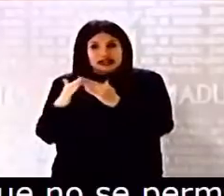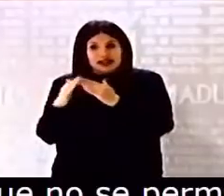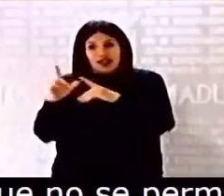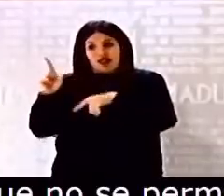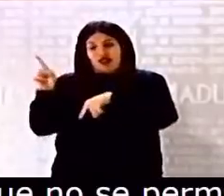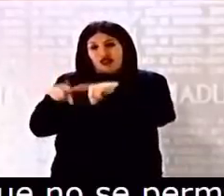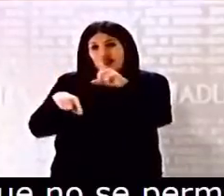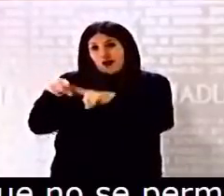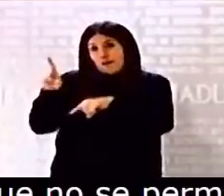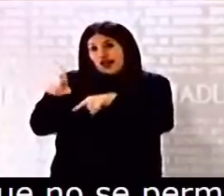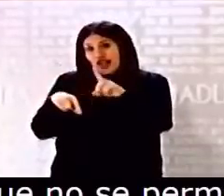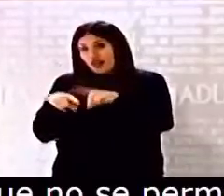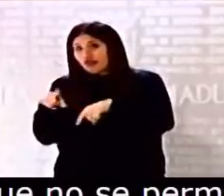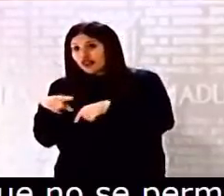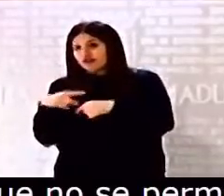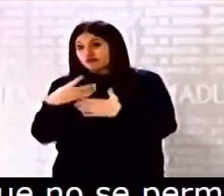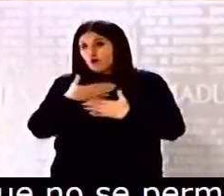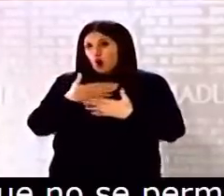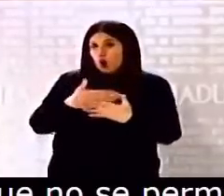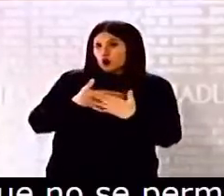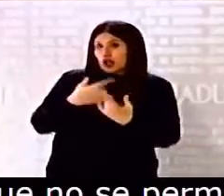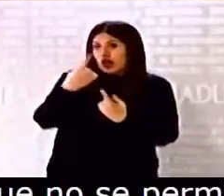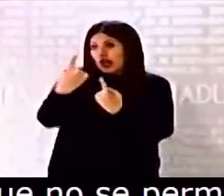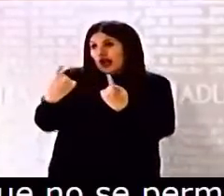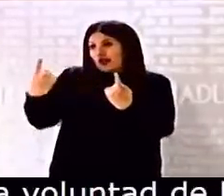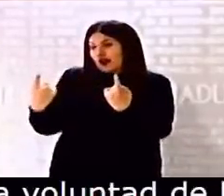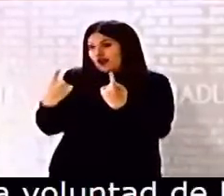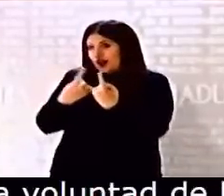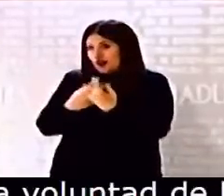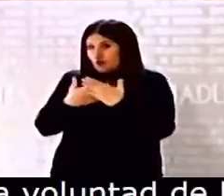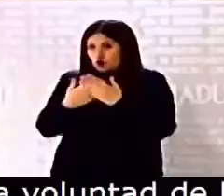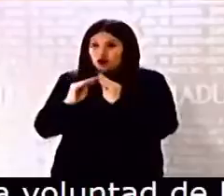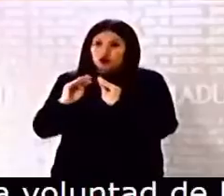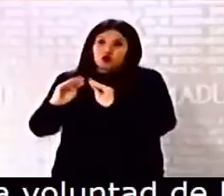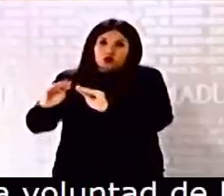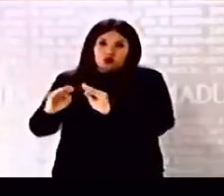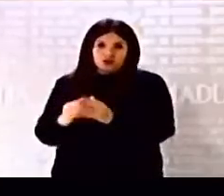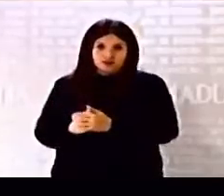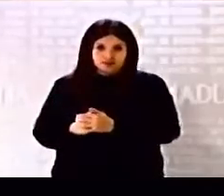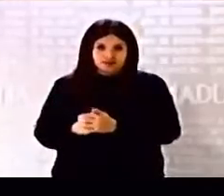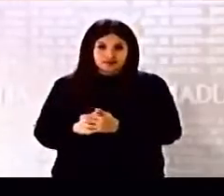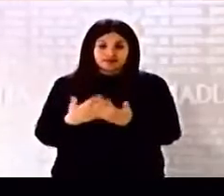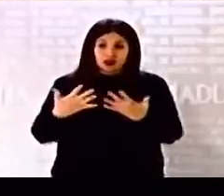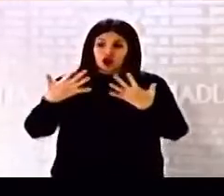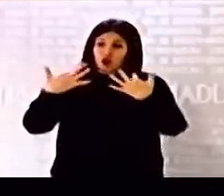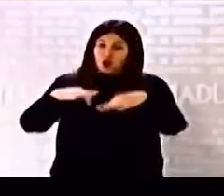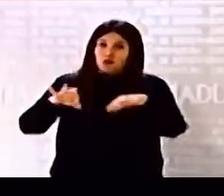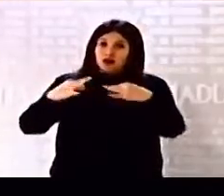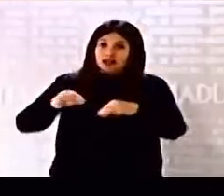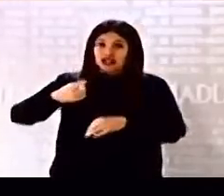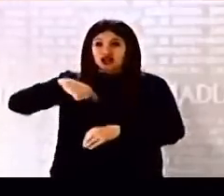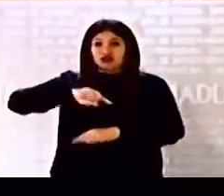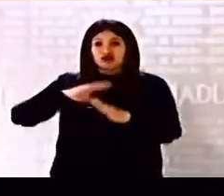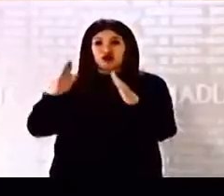más de la voluntad de la persona, ¿no? Y habitualmente nos solemos mover más por